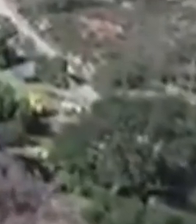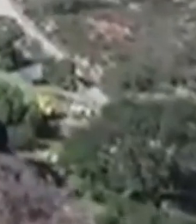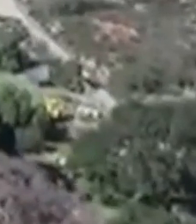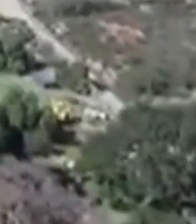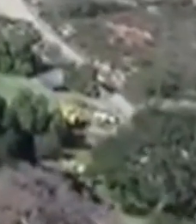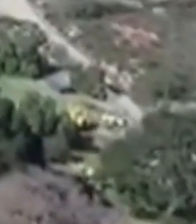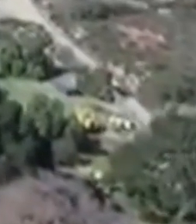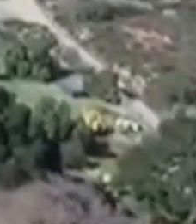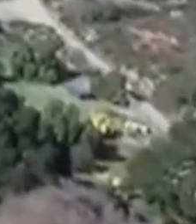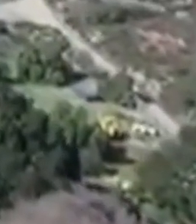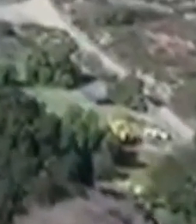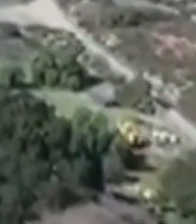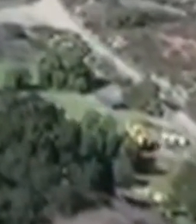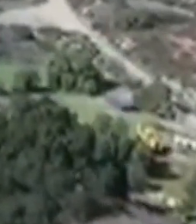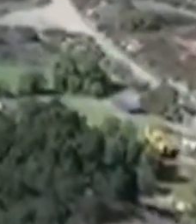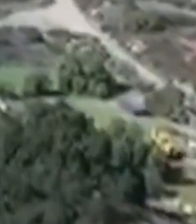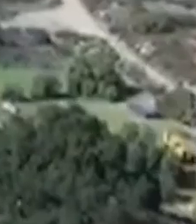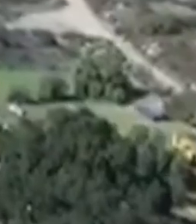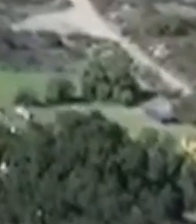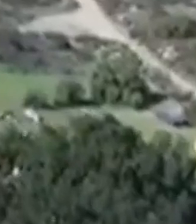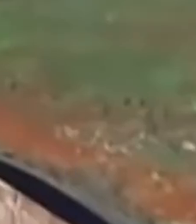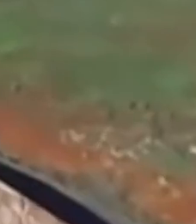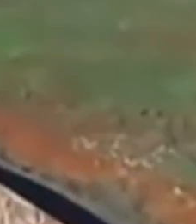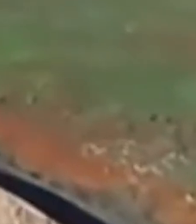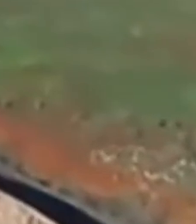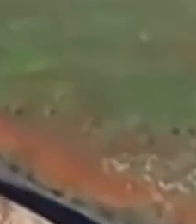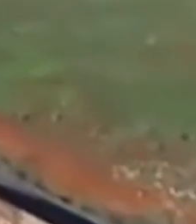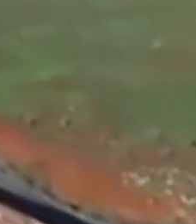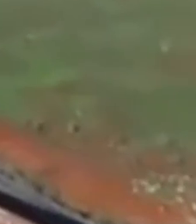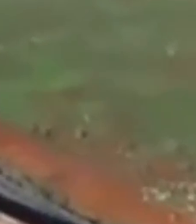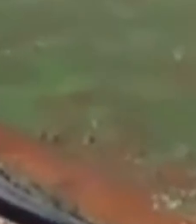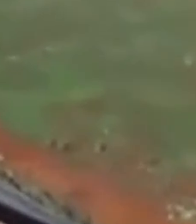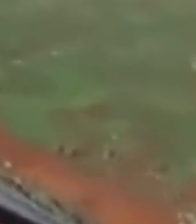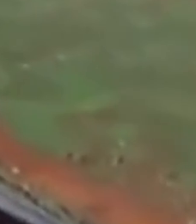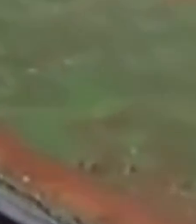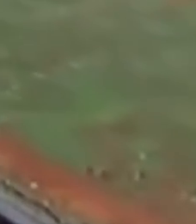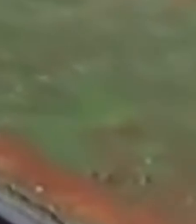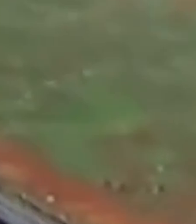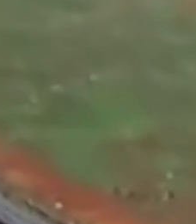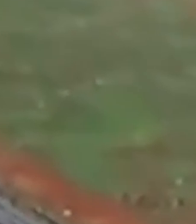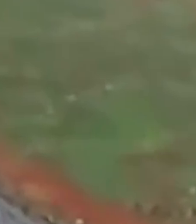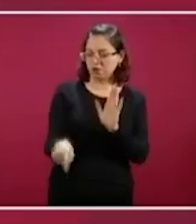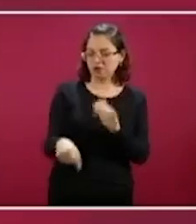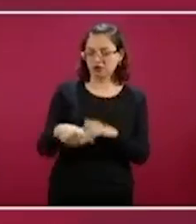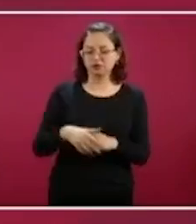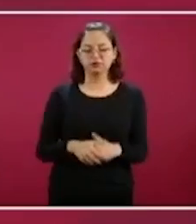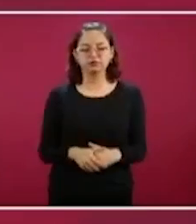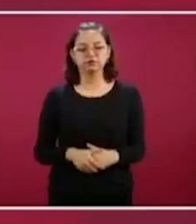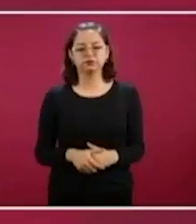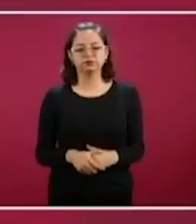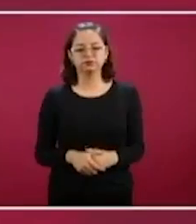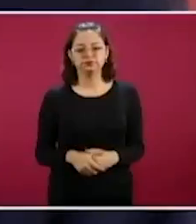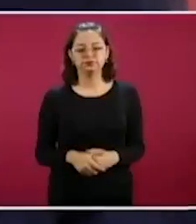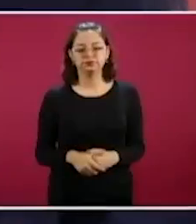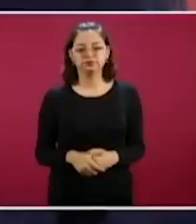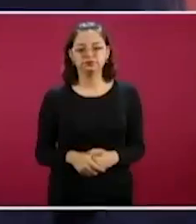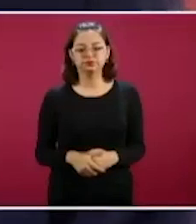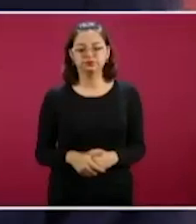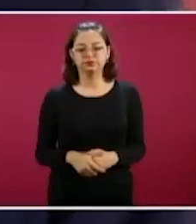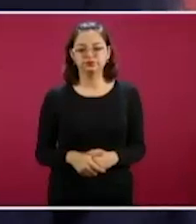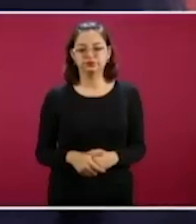no permitirá ningún tipo de intervención de Estados Unidos ni violaciones a la soberanía de México. No vamos a